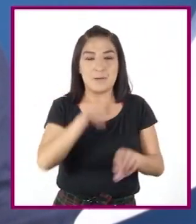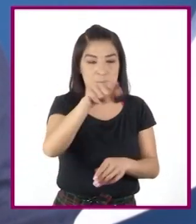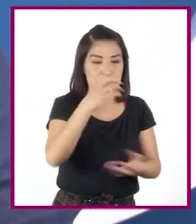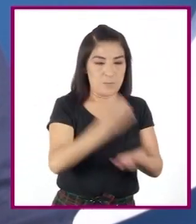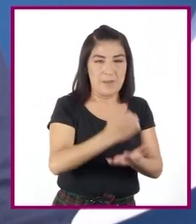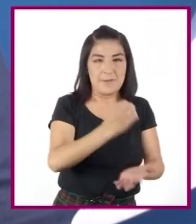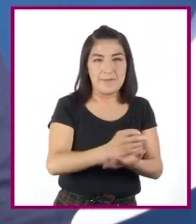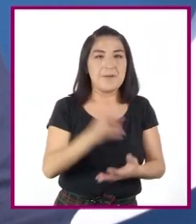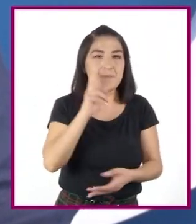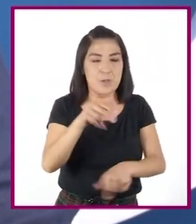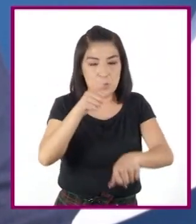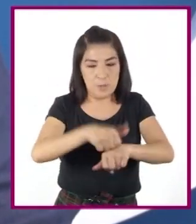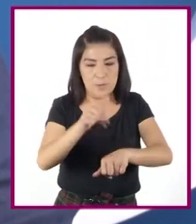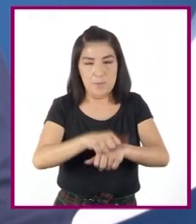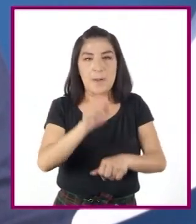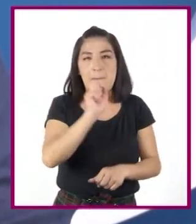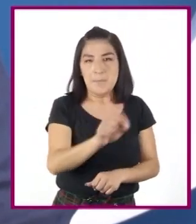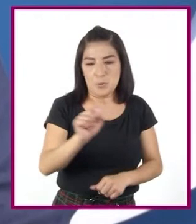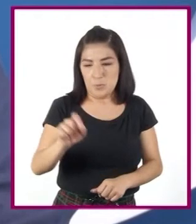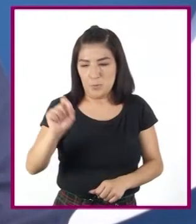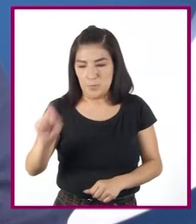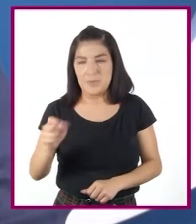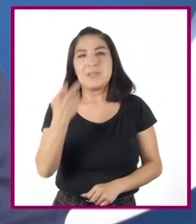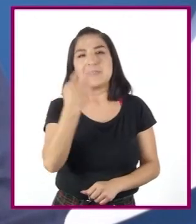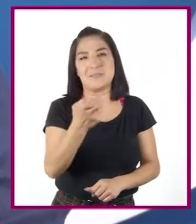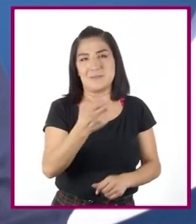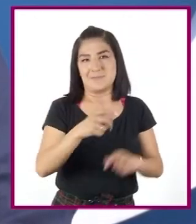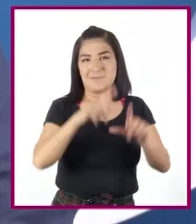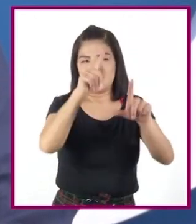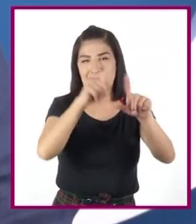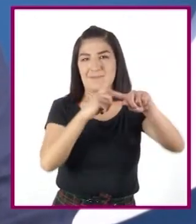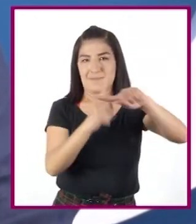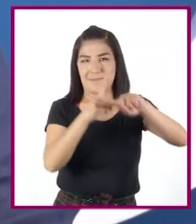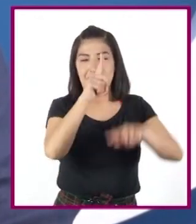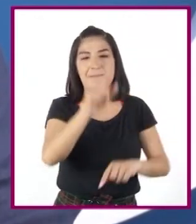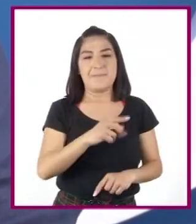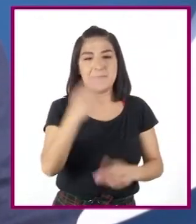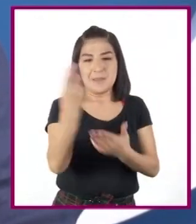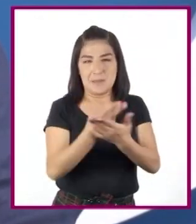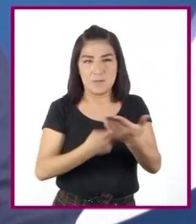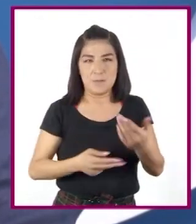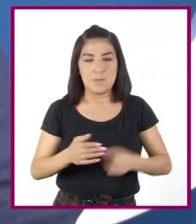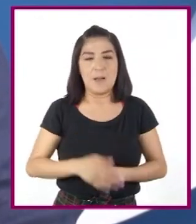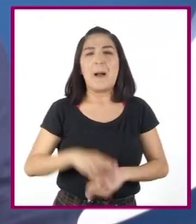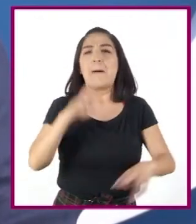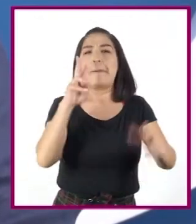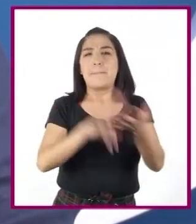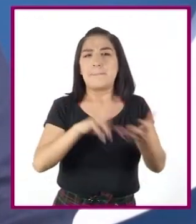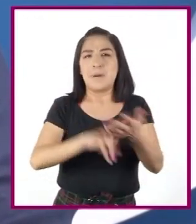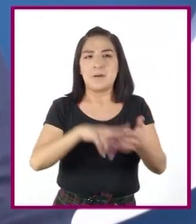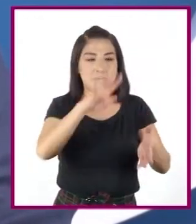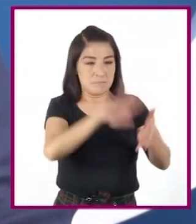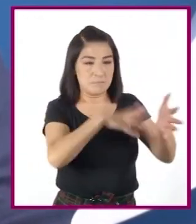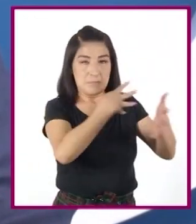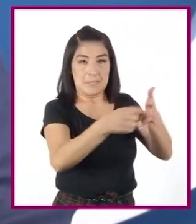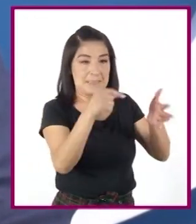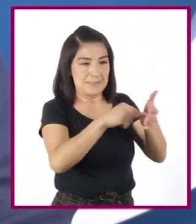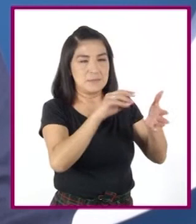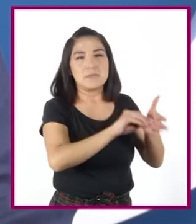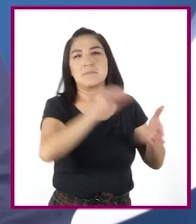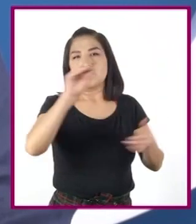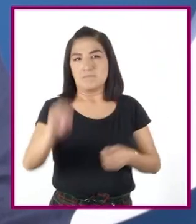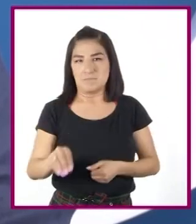cuaderno el mayor número de puntos en la gráfica. Los valores de la tabla se tomarán como